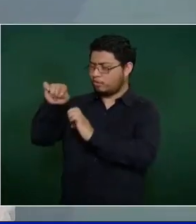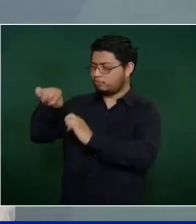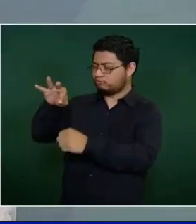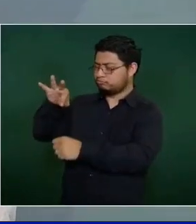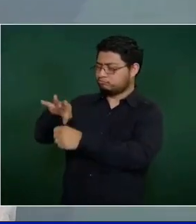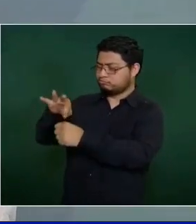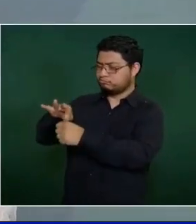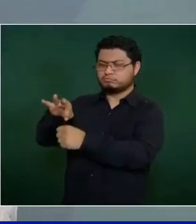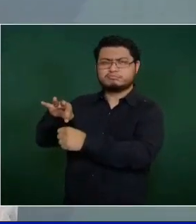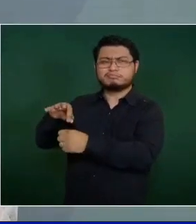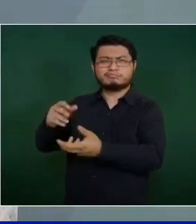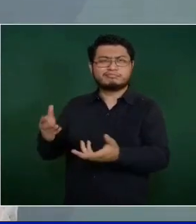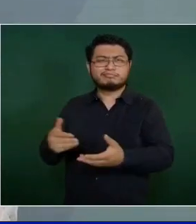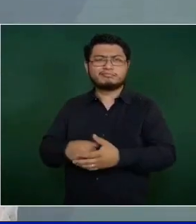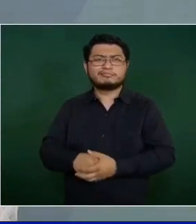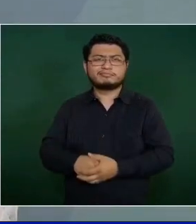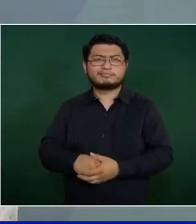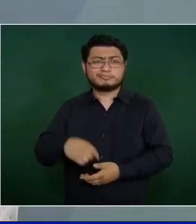Aquí en Yucatán,